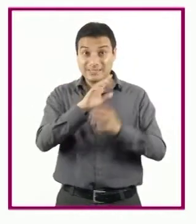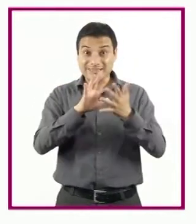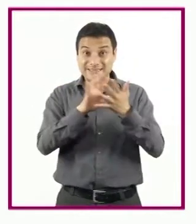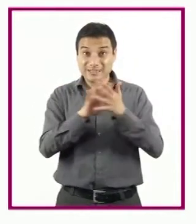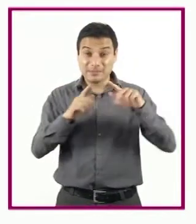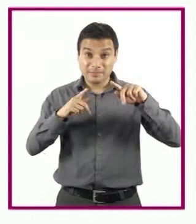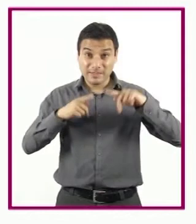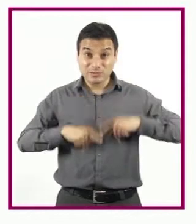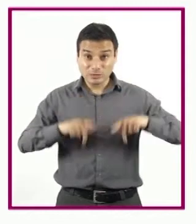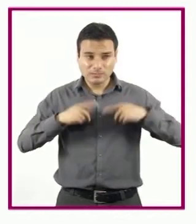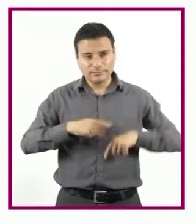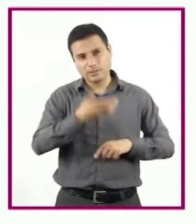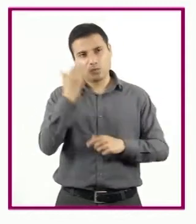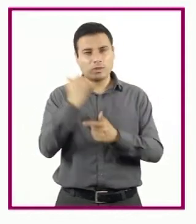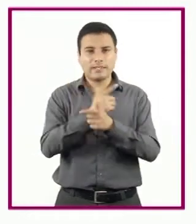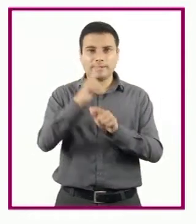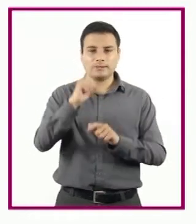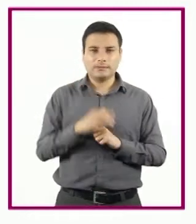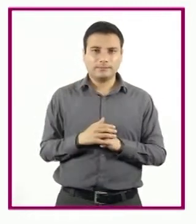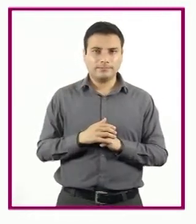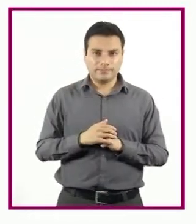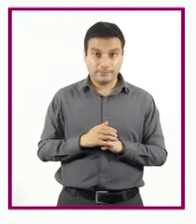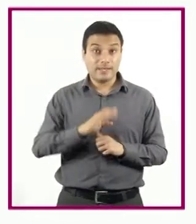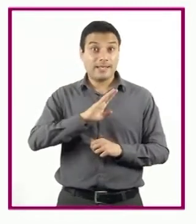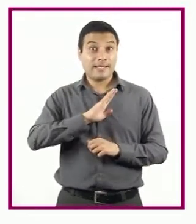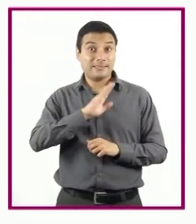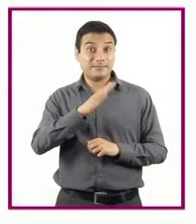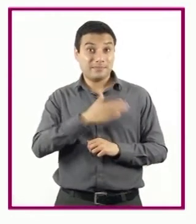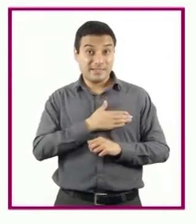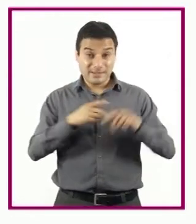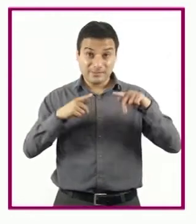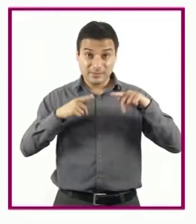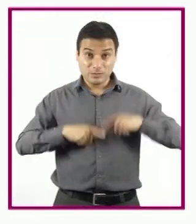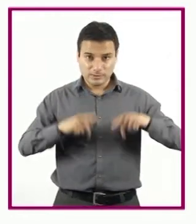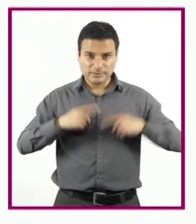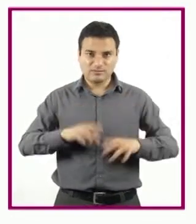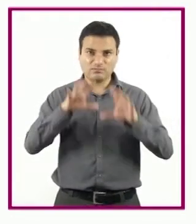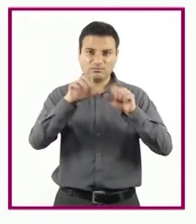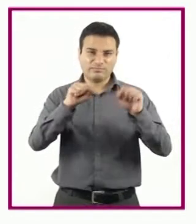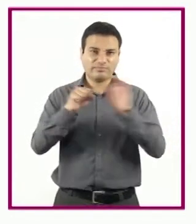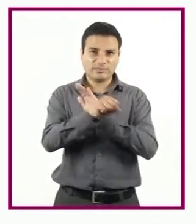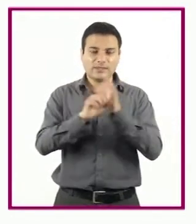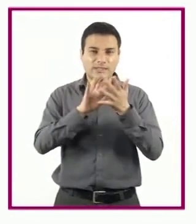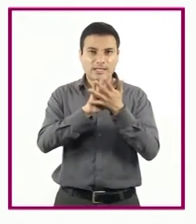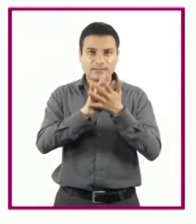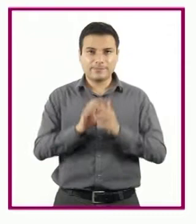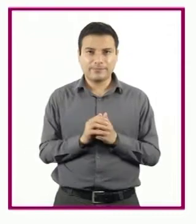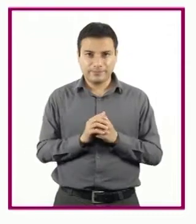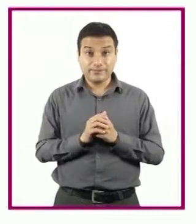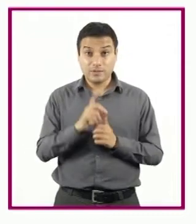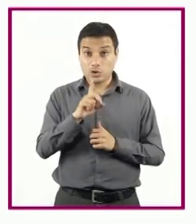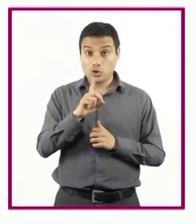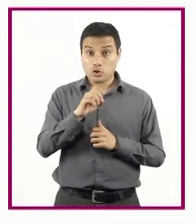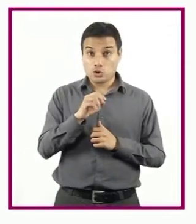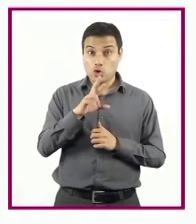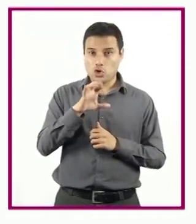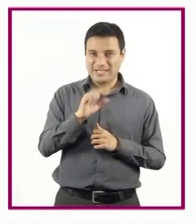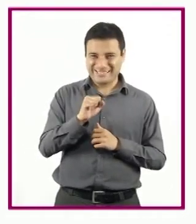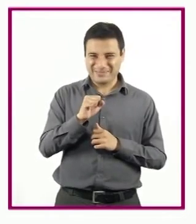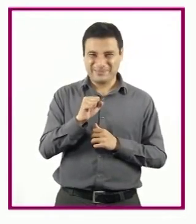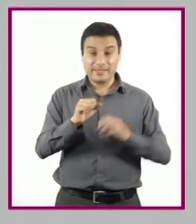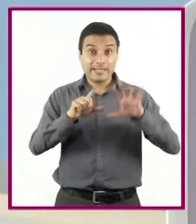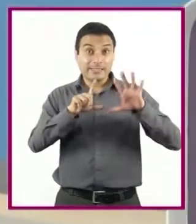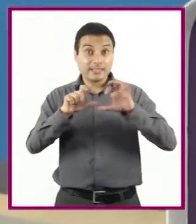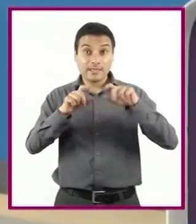se unieron a la rebelión y metió a la cárcel a los españoles del pueblo. Salieron de Dolores aproximadamente 700 personas